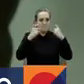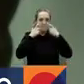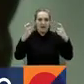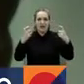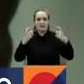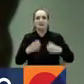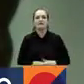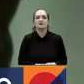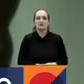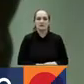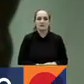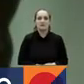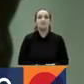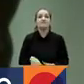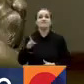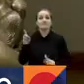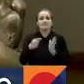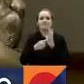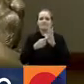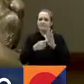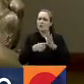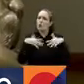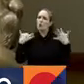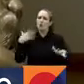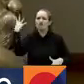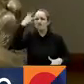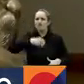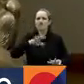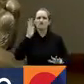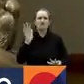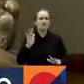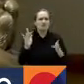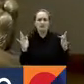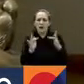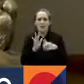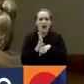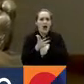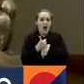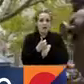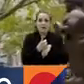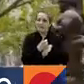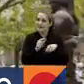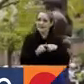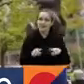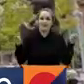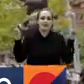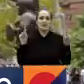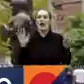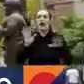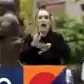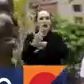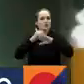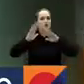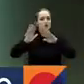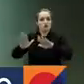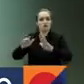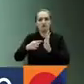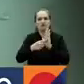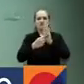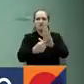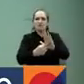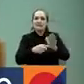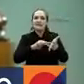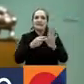radical. Cada una de estas piezas es revolución en sí misma. Desafía el canon longilíneo del arte y justo ahí, demostrando que eso